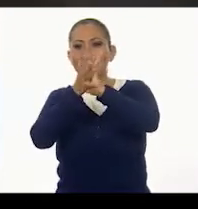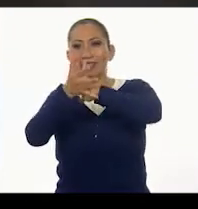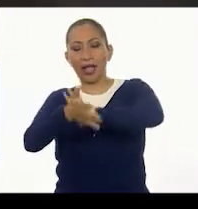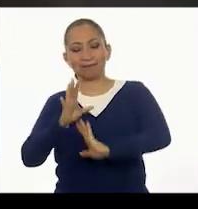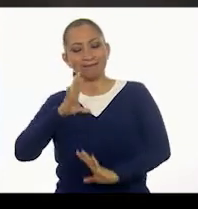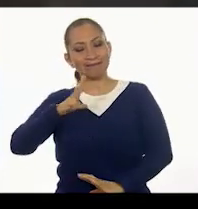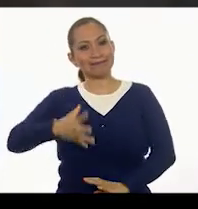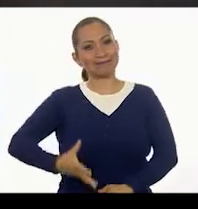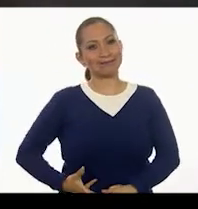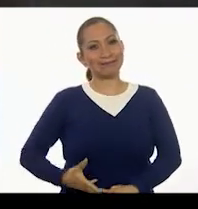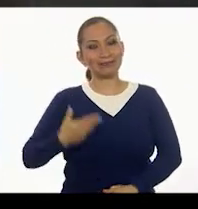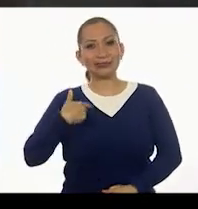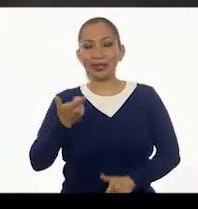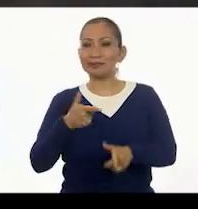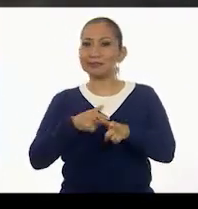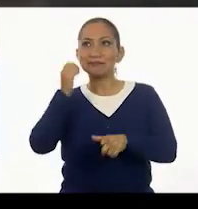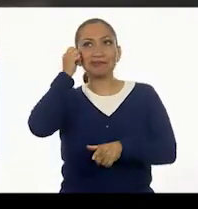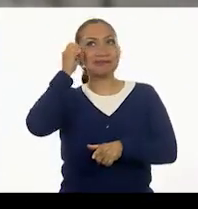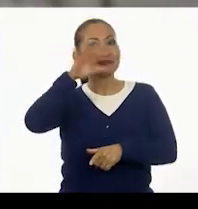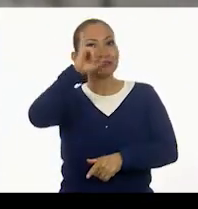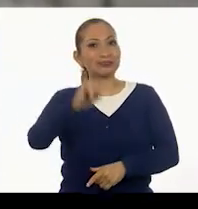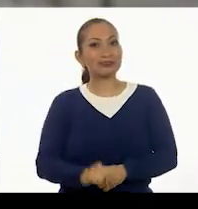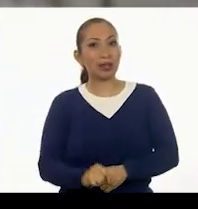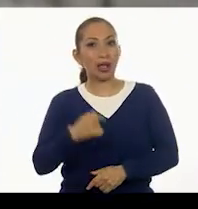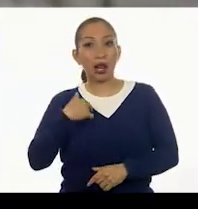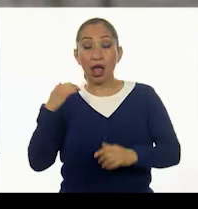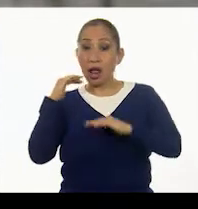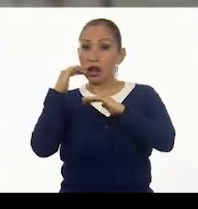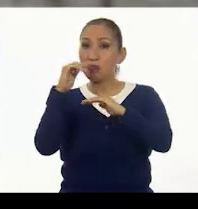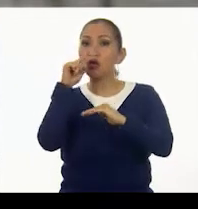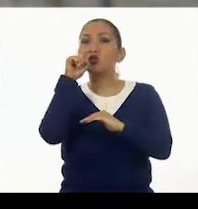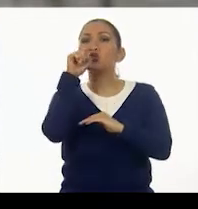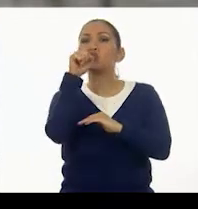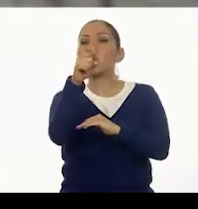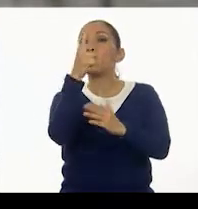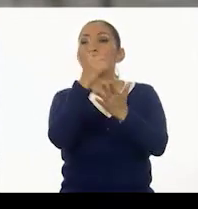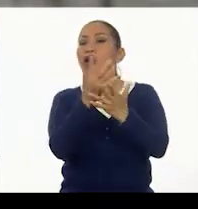un orgullo que nunca podré olvidar. Los límites